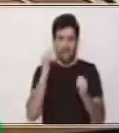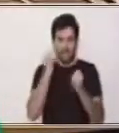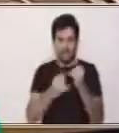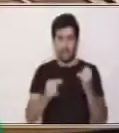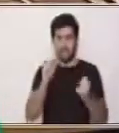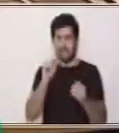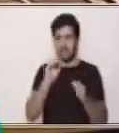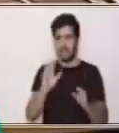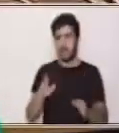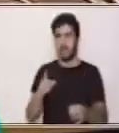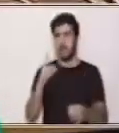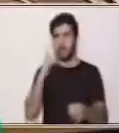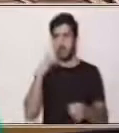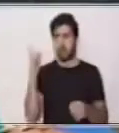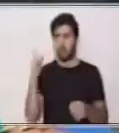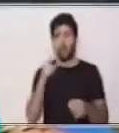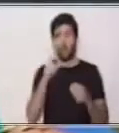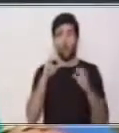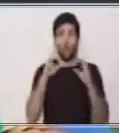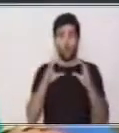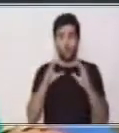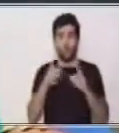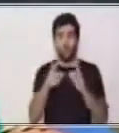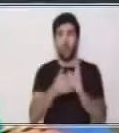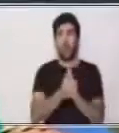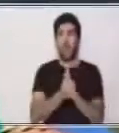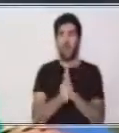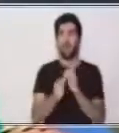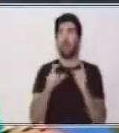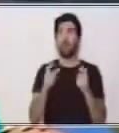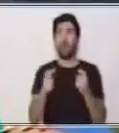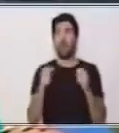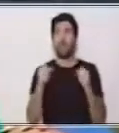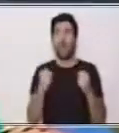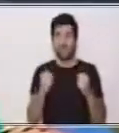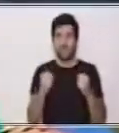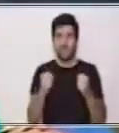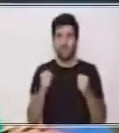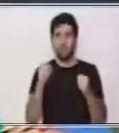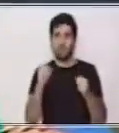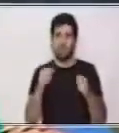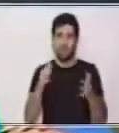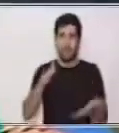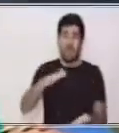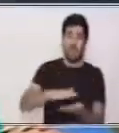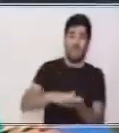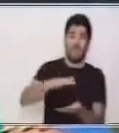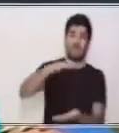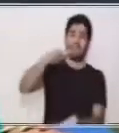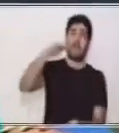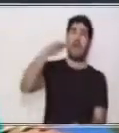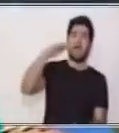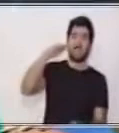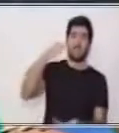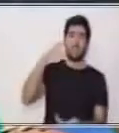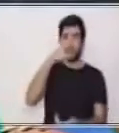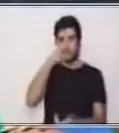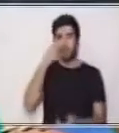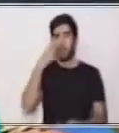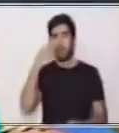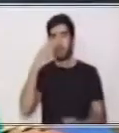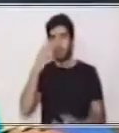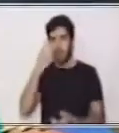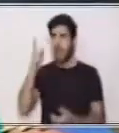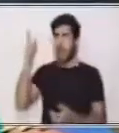casi la tenemos. Tenemos que tener un poco de habilidad para poder formarla porque está un poco grande. Como tú tienes la compañía de